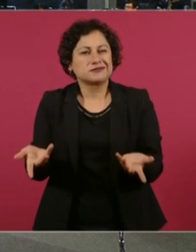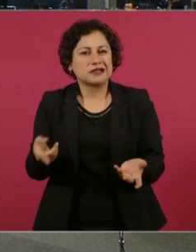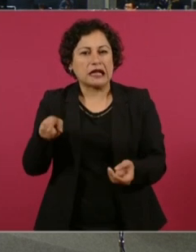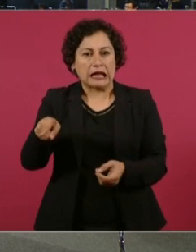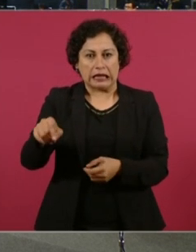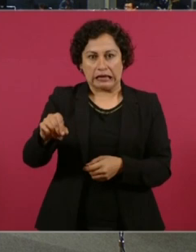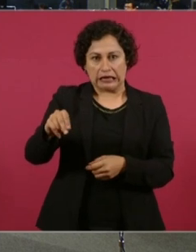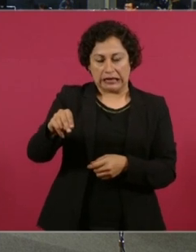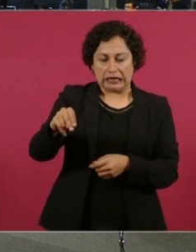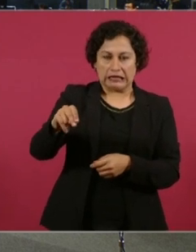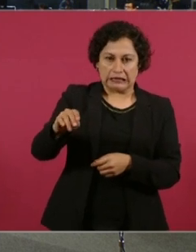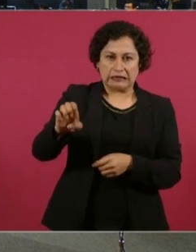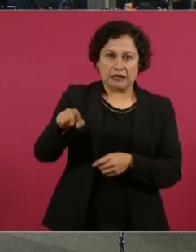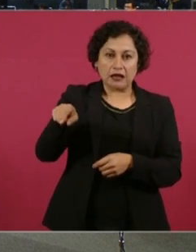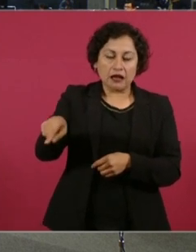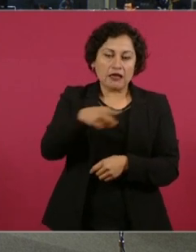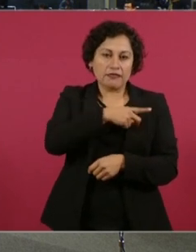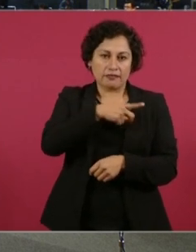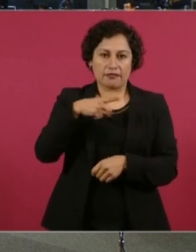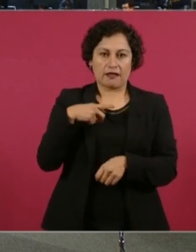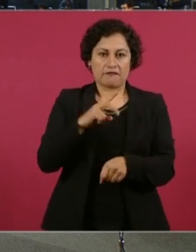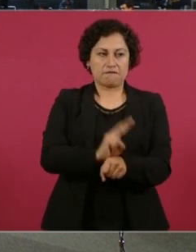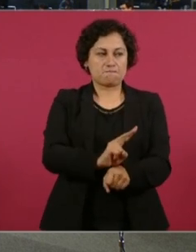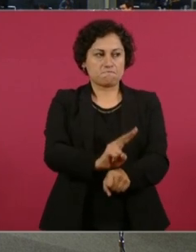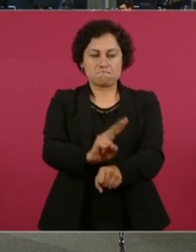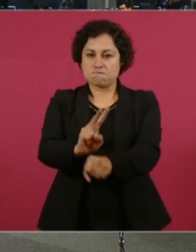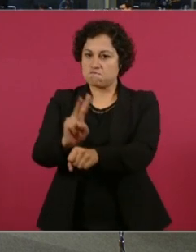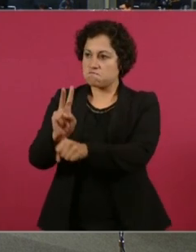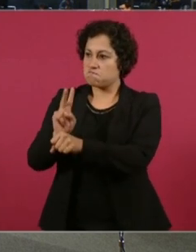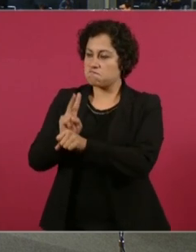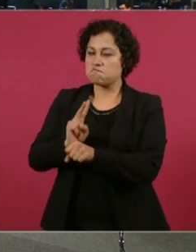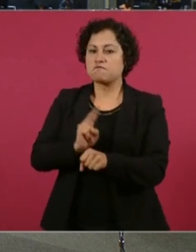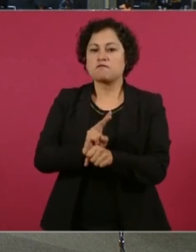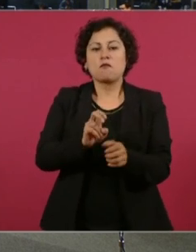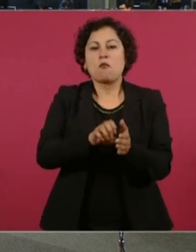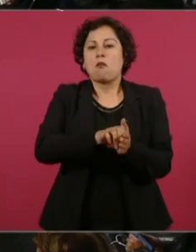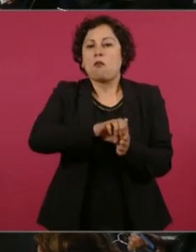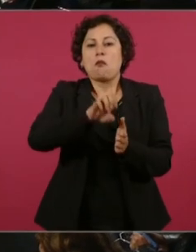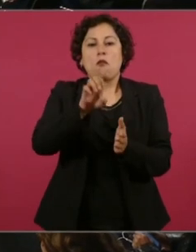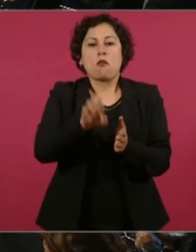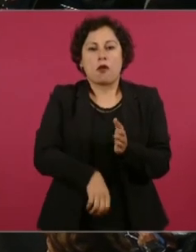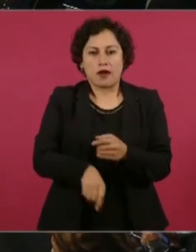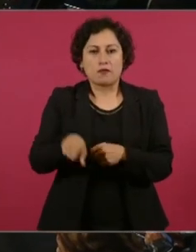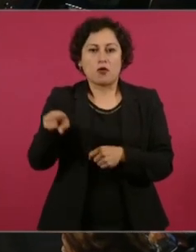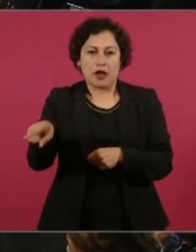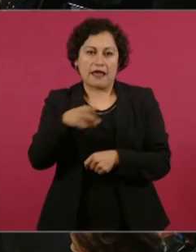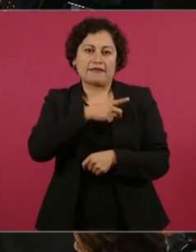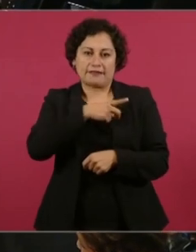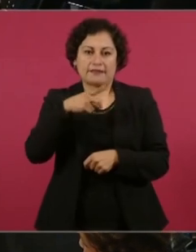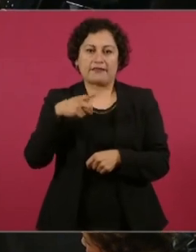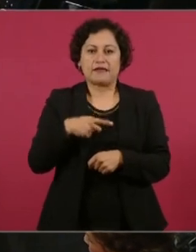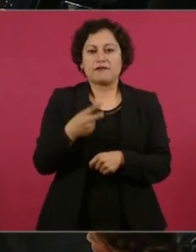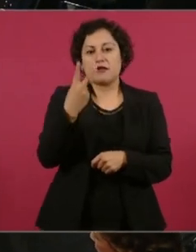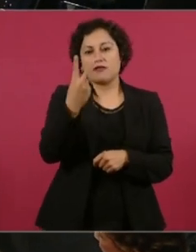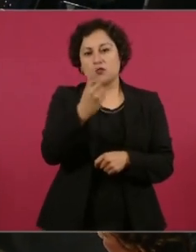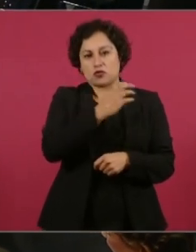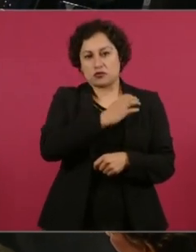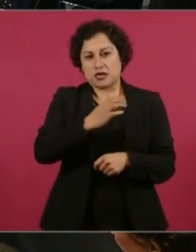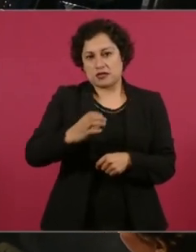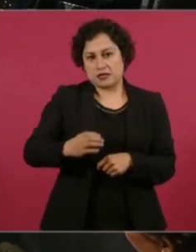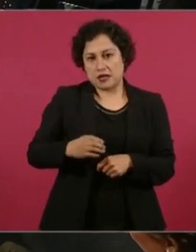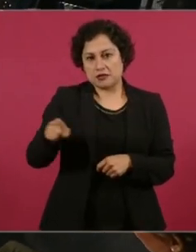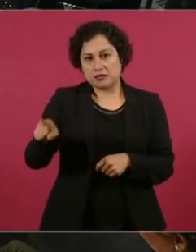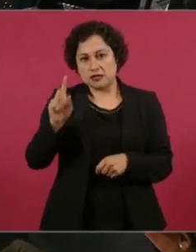estar vigilante y garante, en este caso, por ejemplo, de las, tanto de una como de otra candidata. Estamos hablando